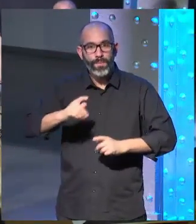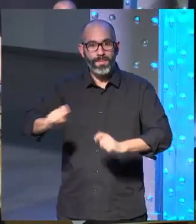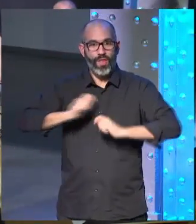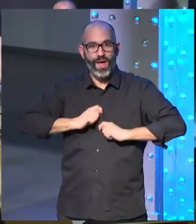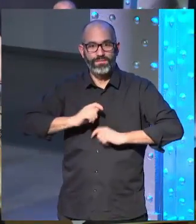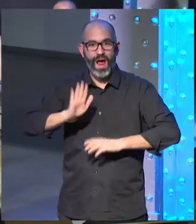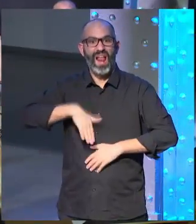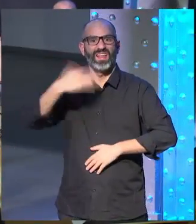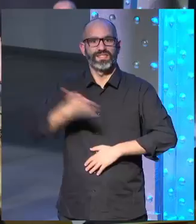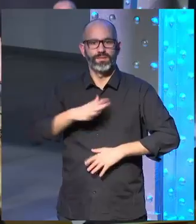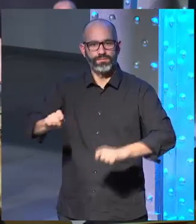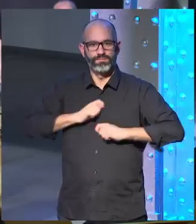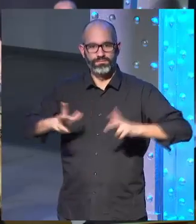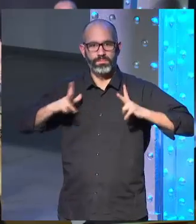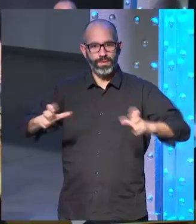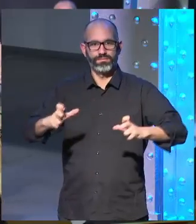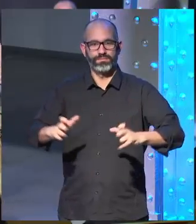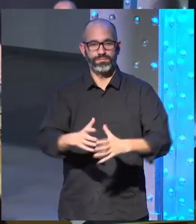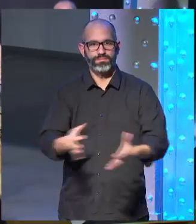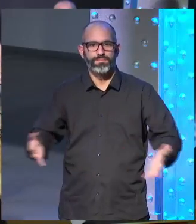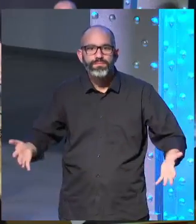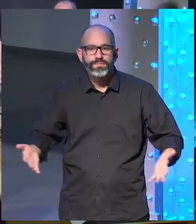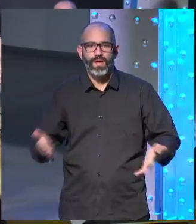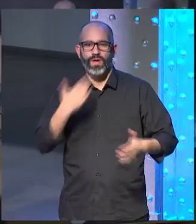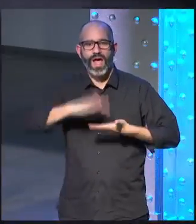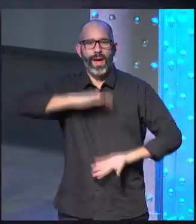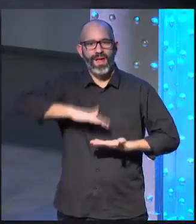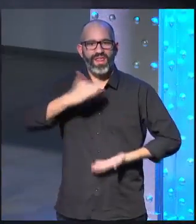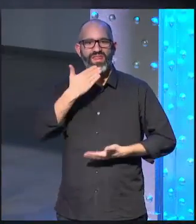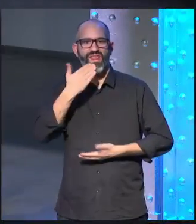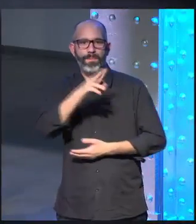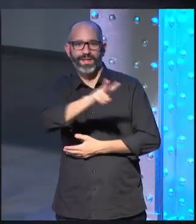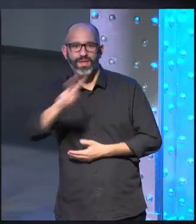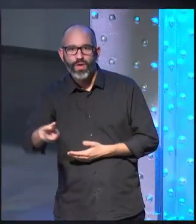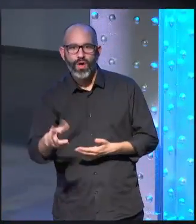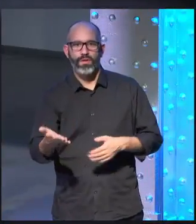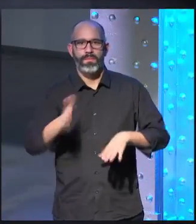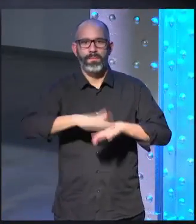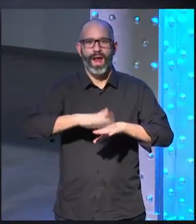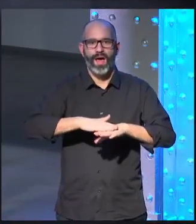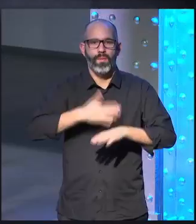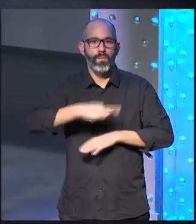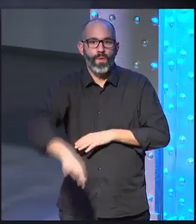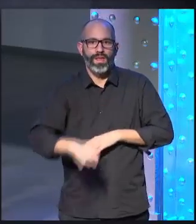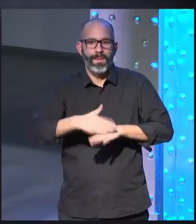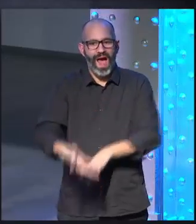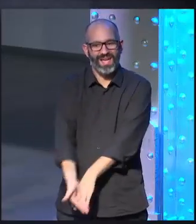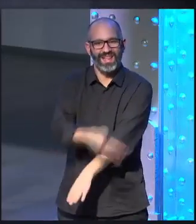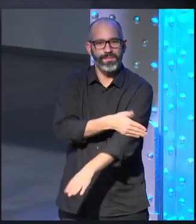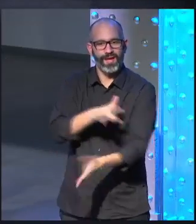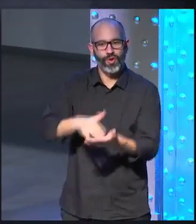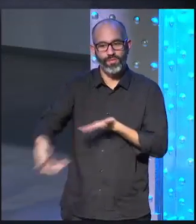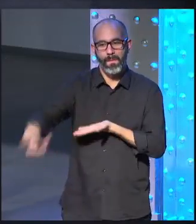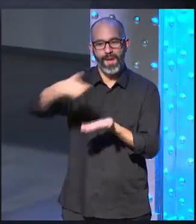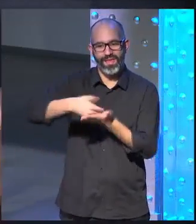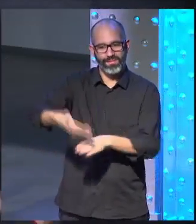hecho. O sea, claro, la capacidad también de un chaval de 22 años de probablemente anticiparse a lo que tú le